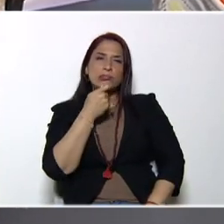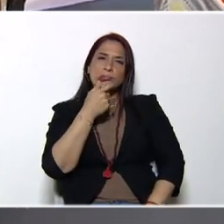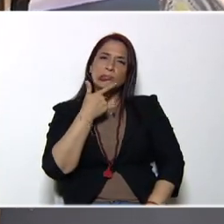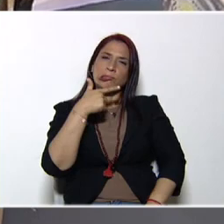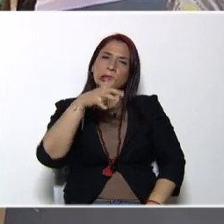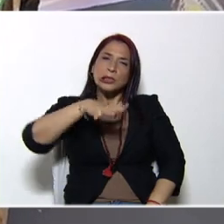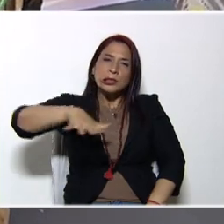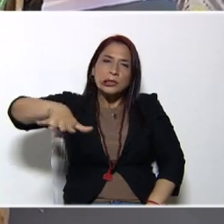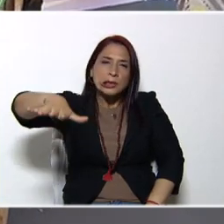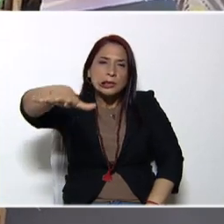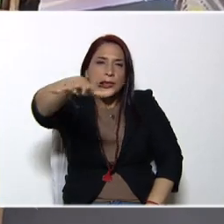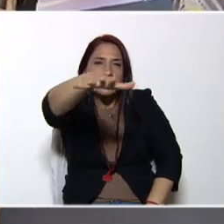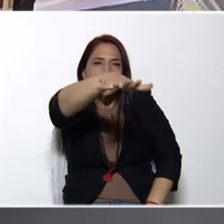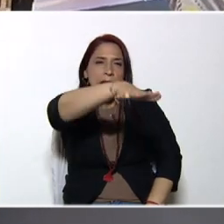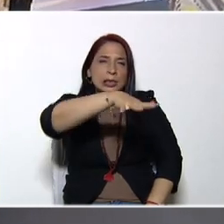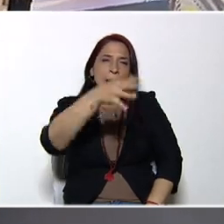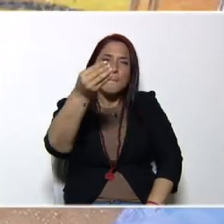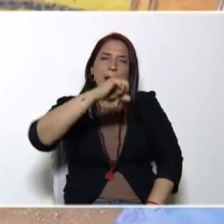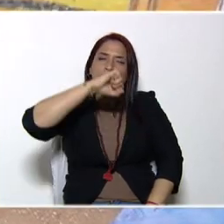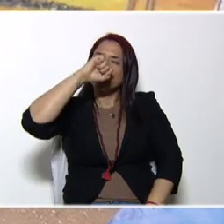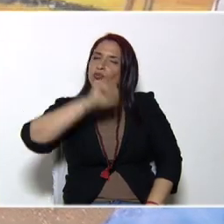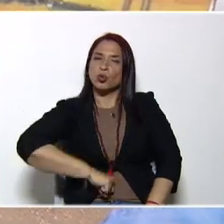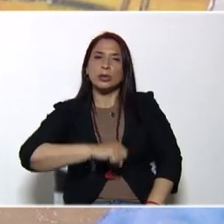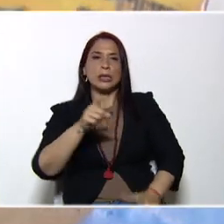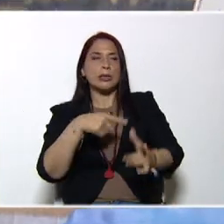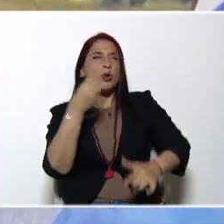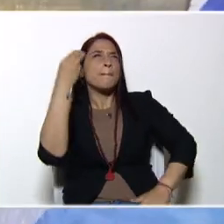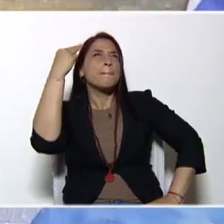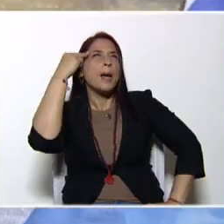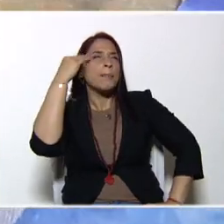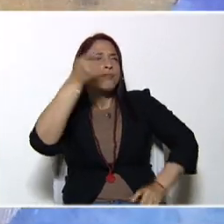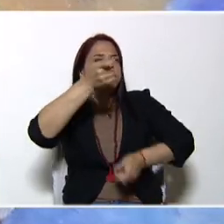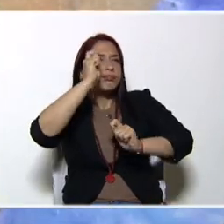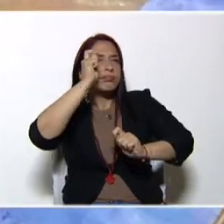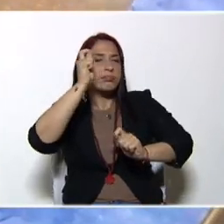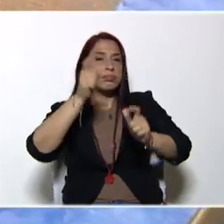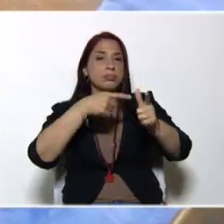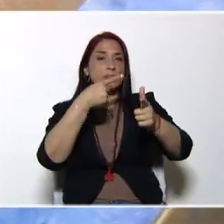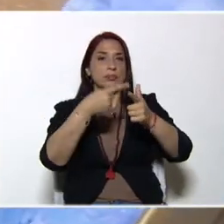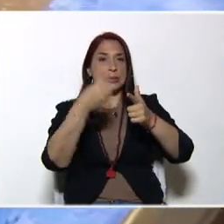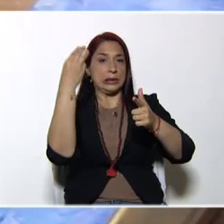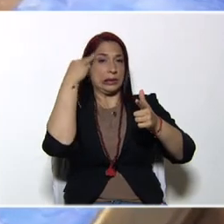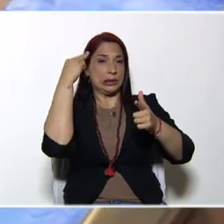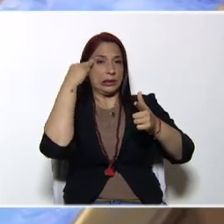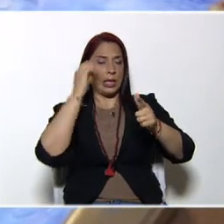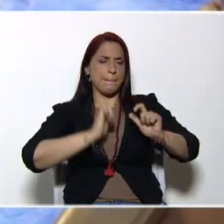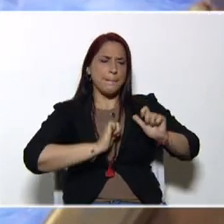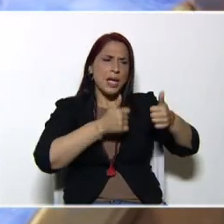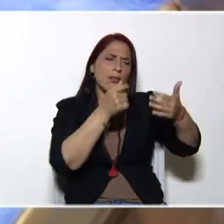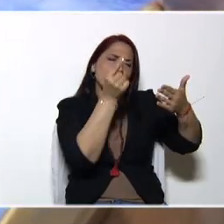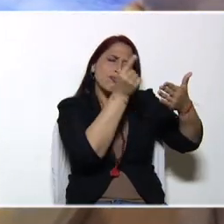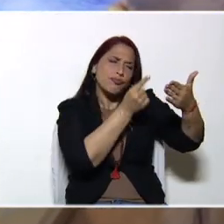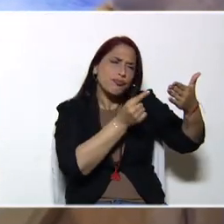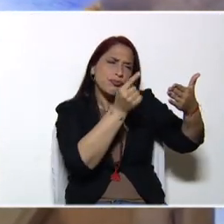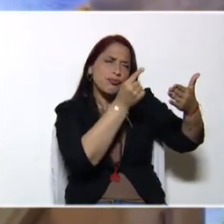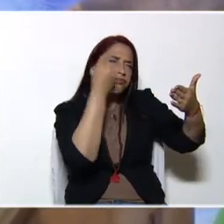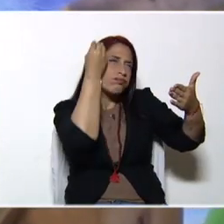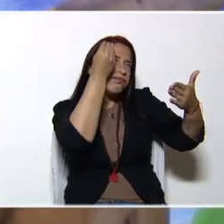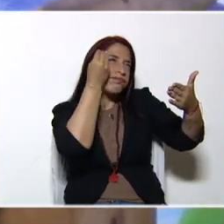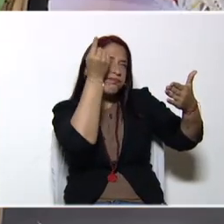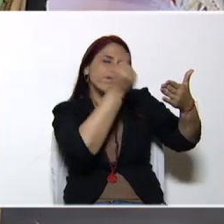¿cómo decirlo?, el paisaje que más le gustaba, él lo memorizaba, lo capturaba en su mente y lo empezaba a dibujar. En ese